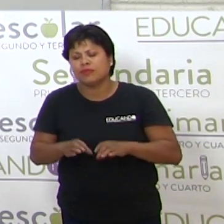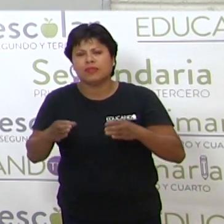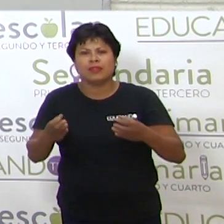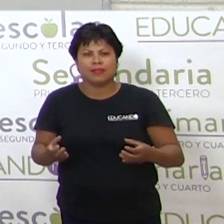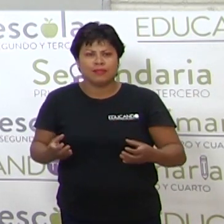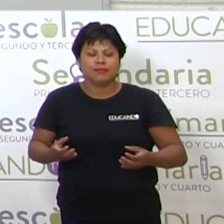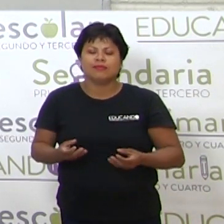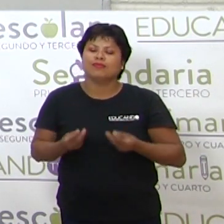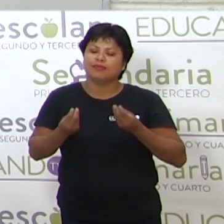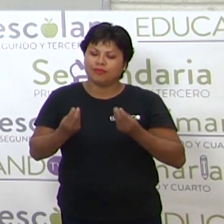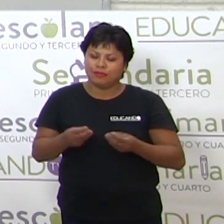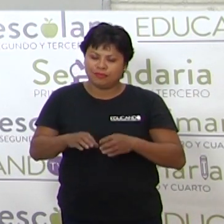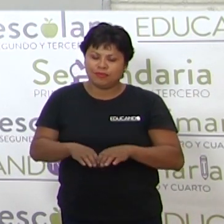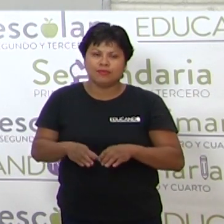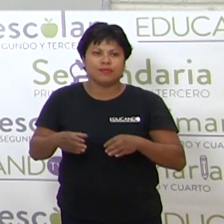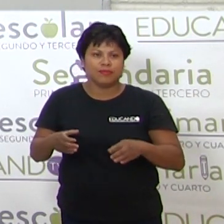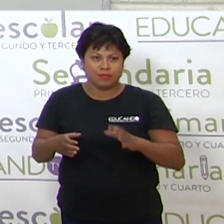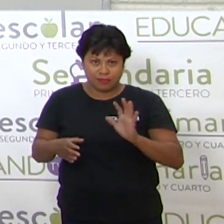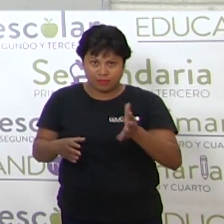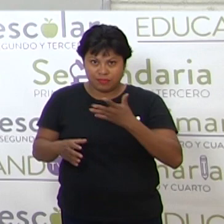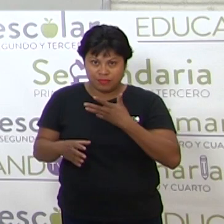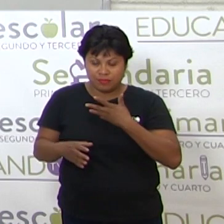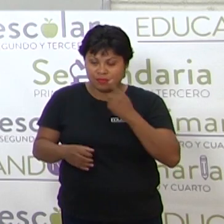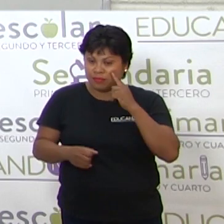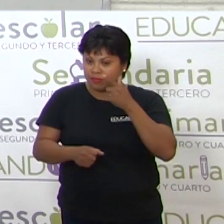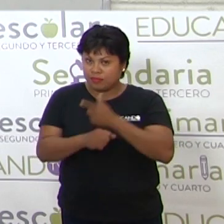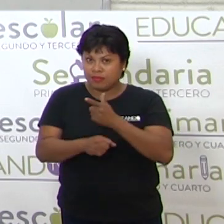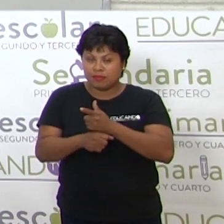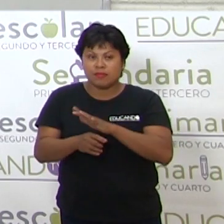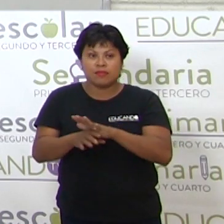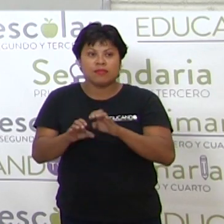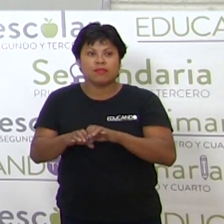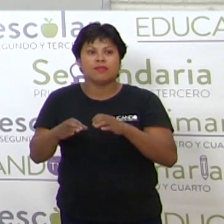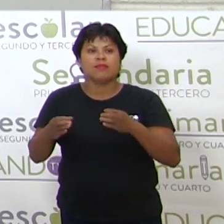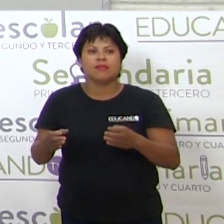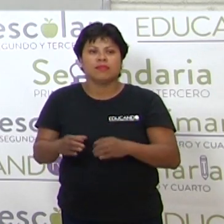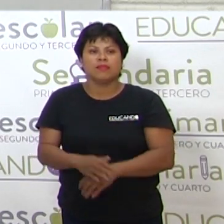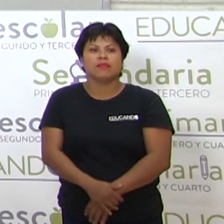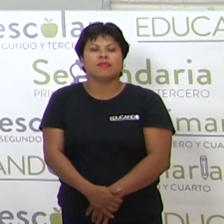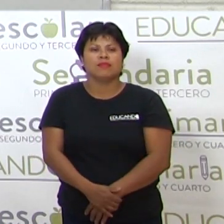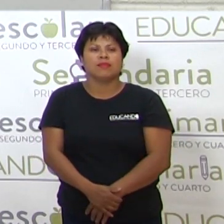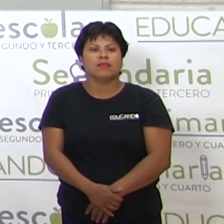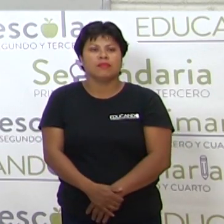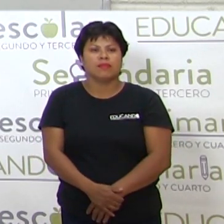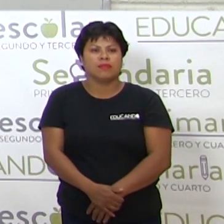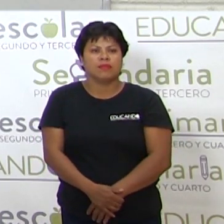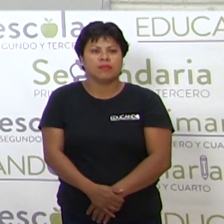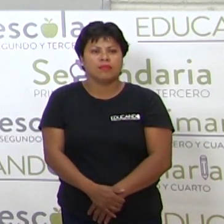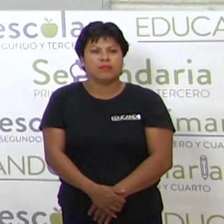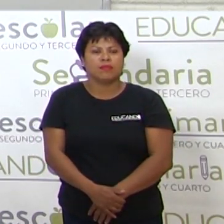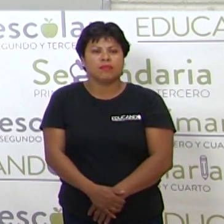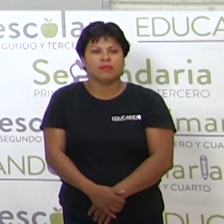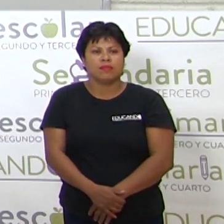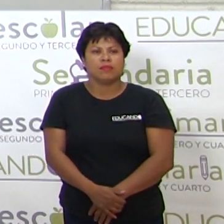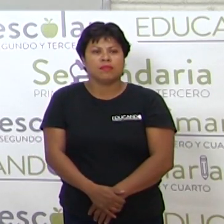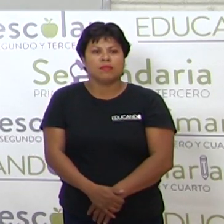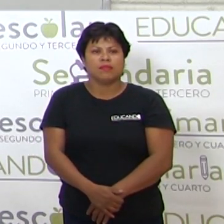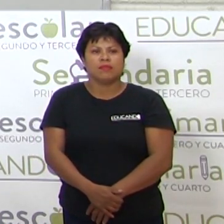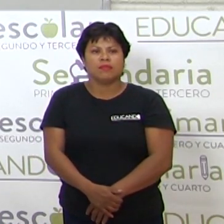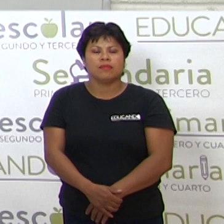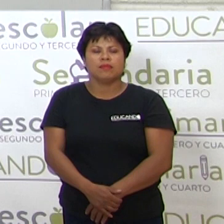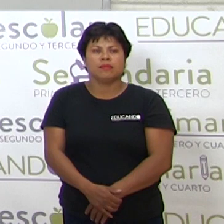muchos ya tienen la que sigue ya encontraron la de cuentas muchos cuentos